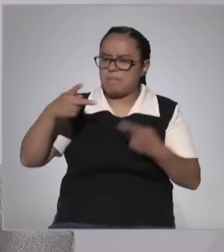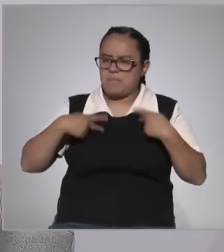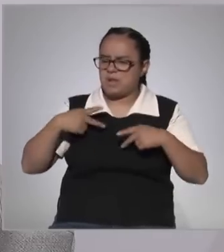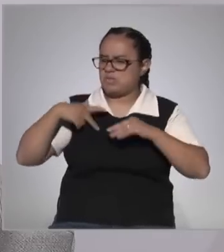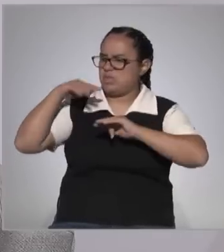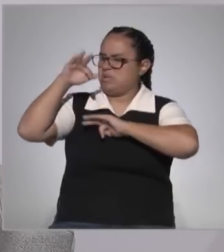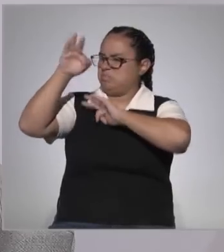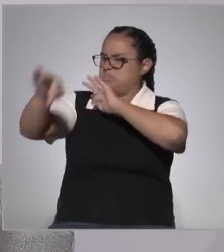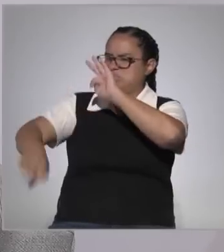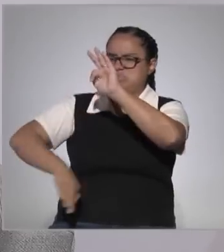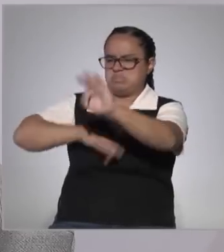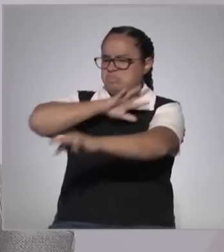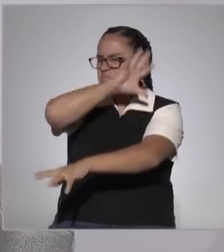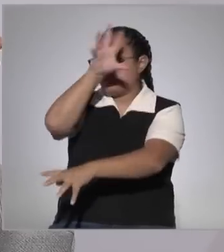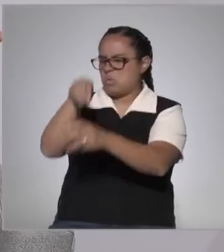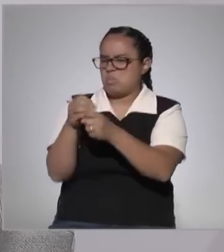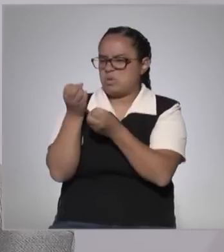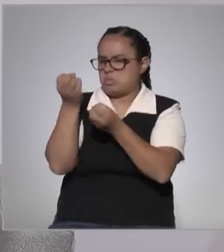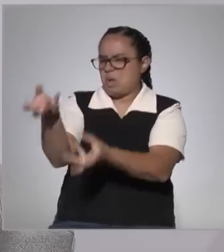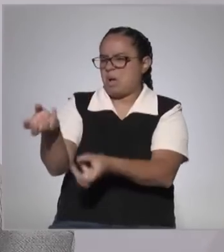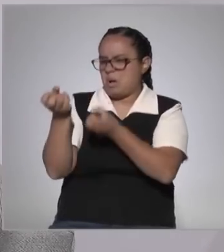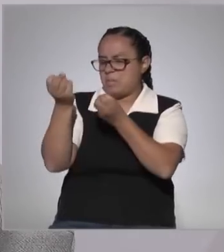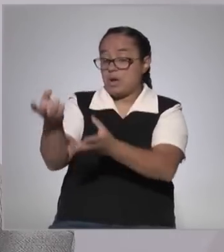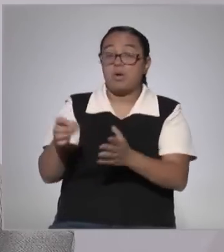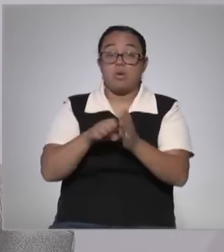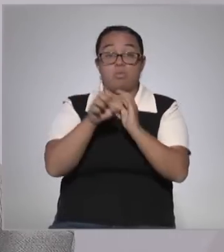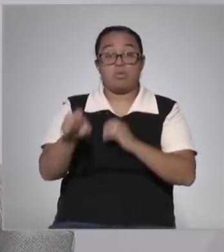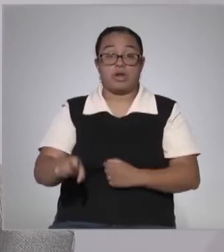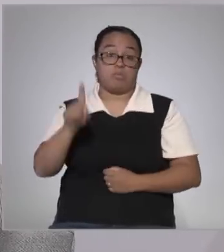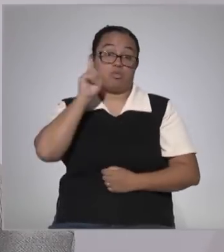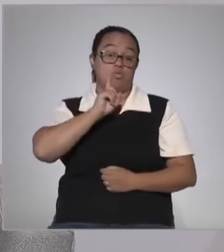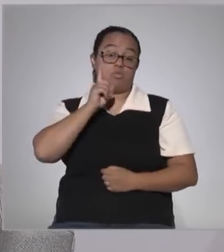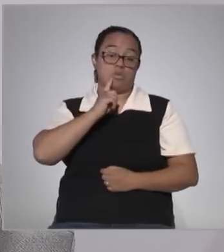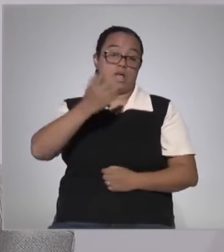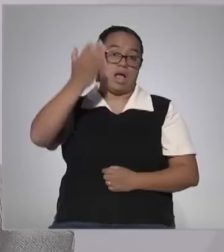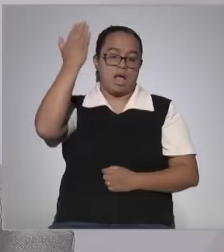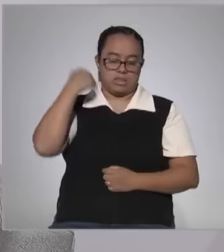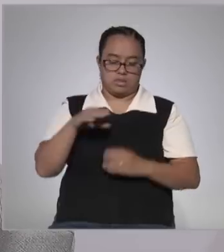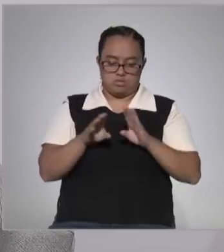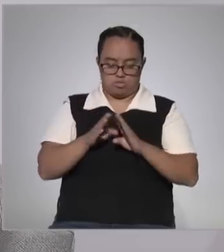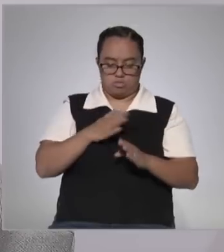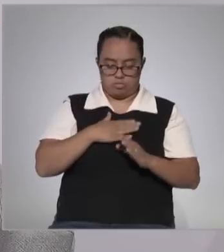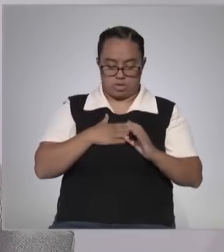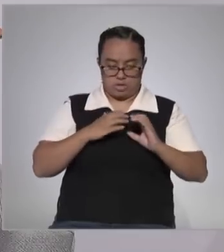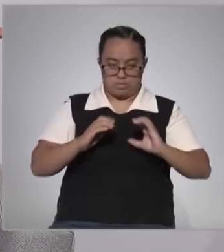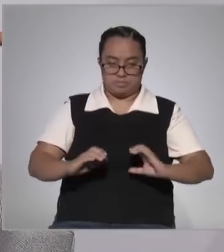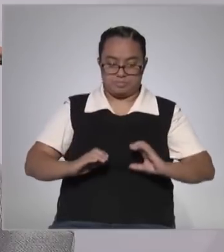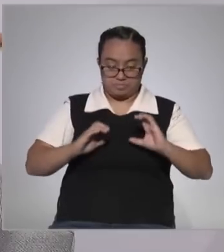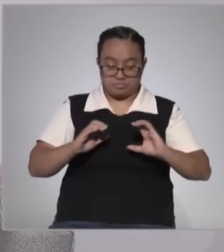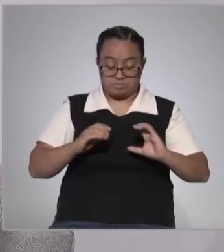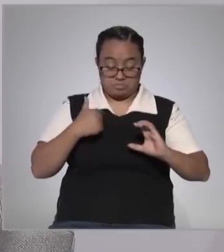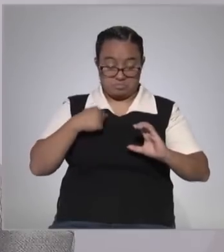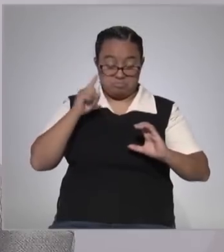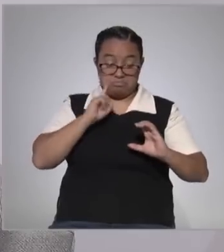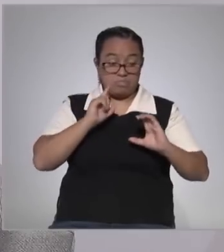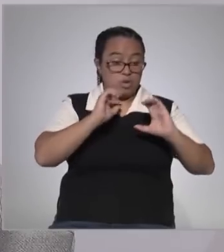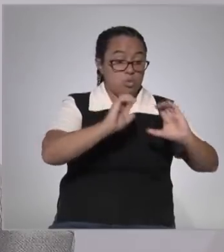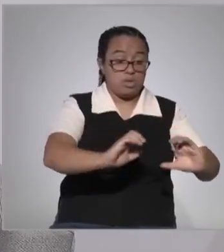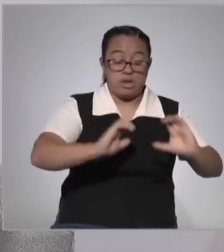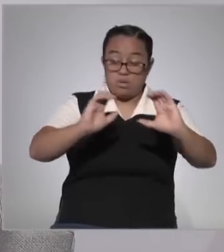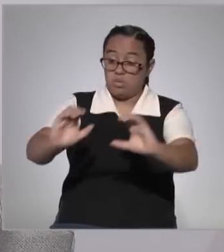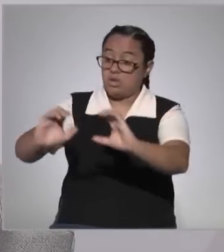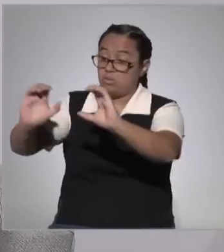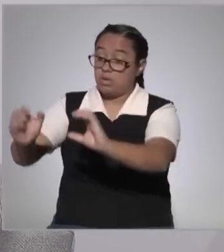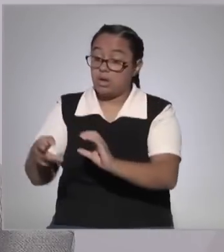las personas, sobre todo las mujeres, en esa feminización del cuidado, estaban para todo mundo